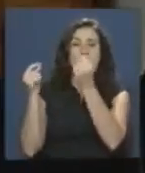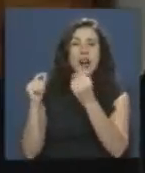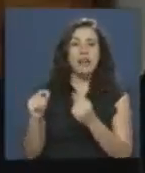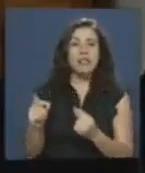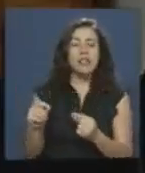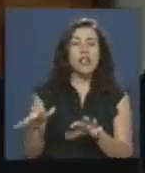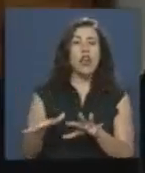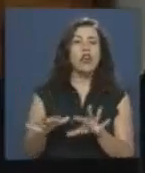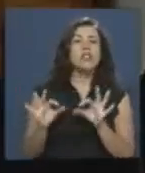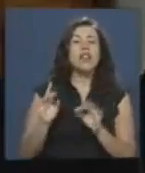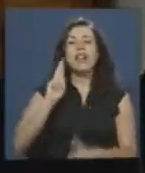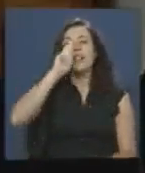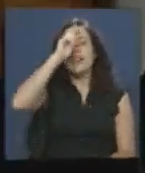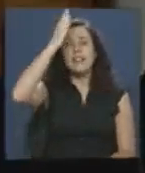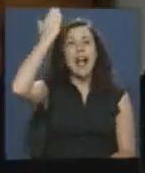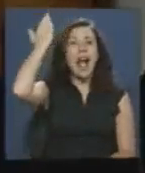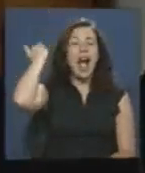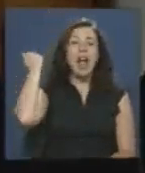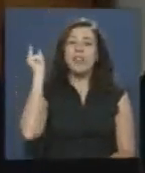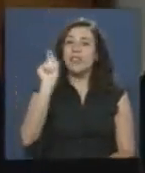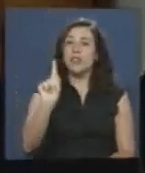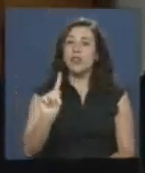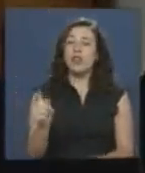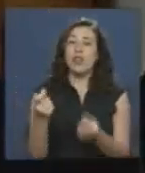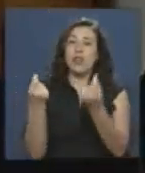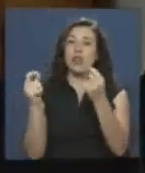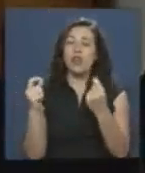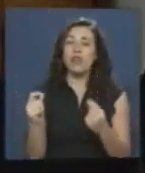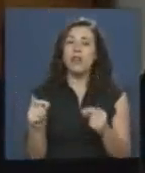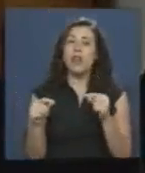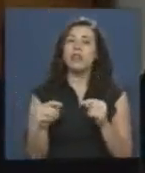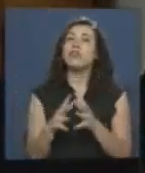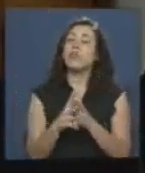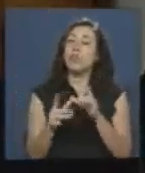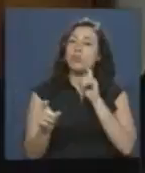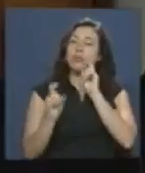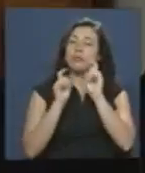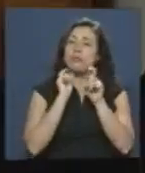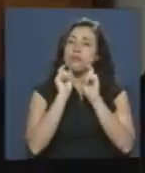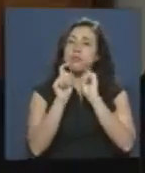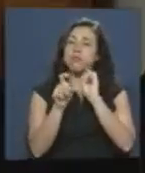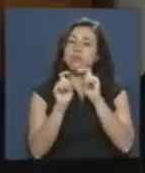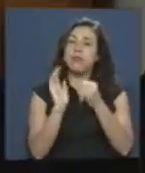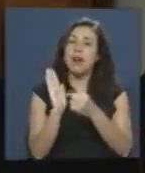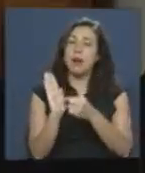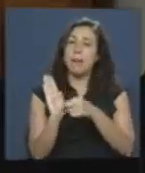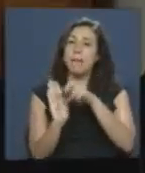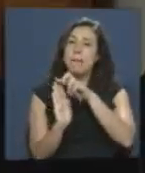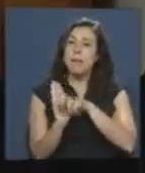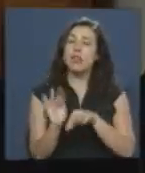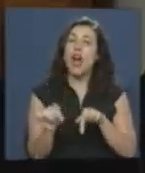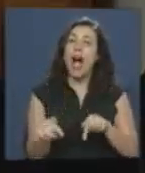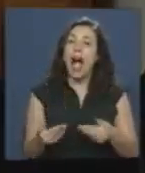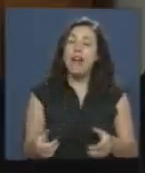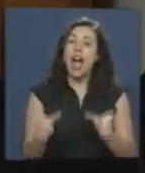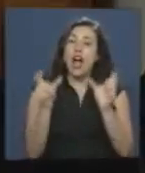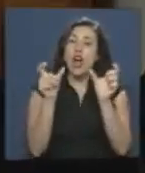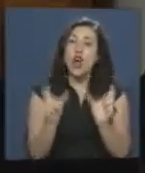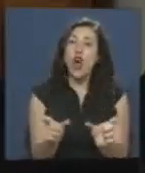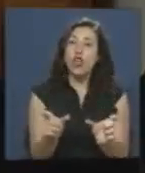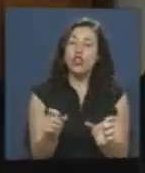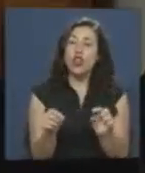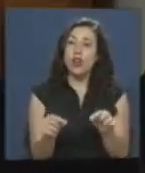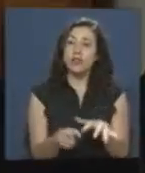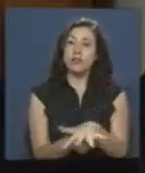que tradicionalmente antes no revisaban. Esto ha sido objeto de amplias críticas y este proyecto viene a controlar aquel fenómeno